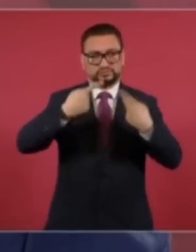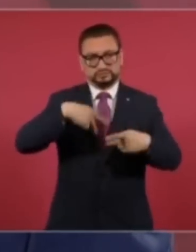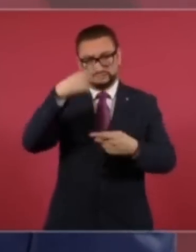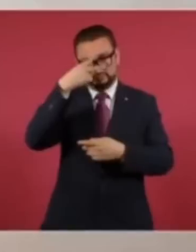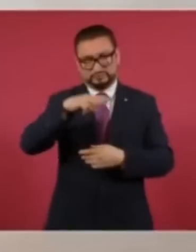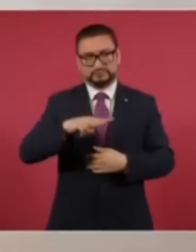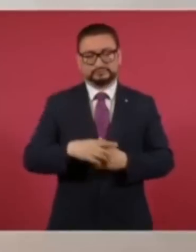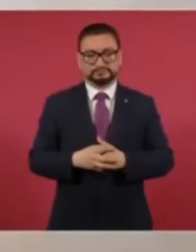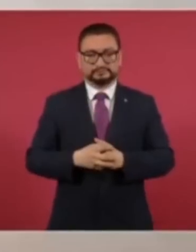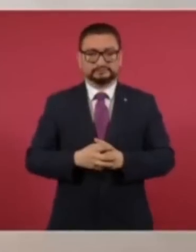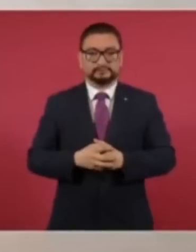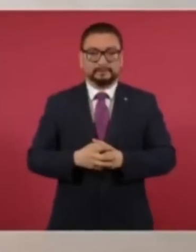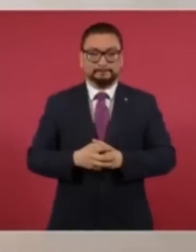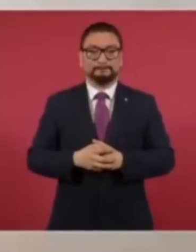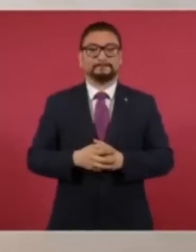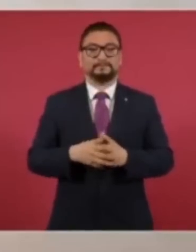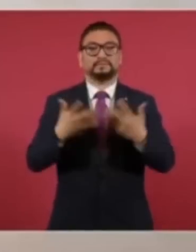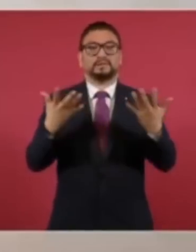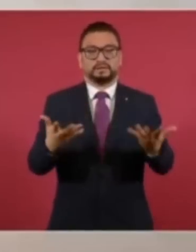pueblo. Entonces,